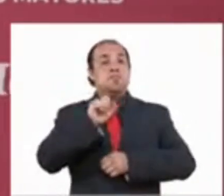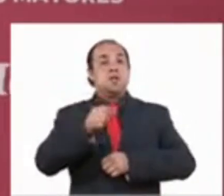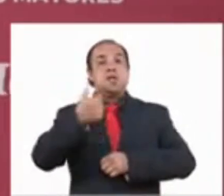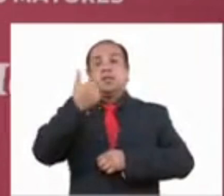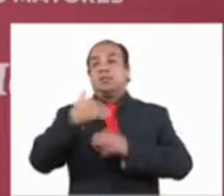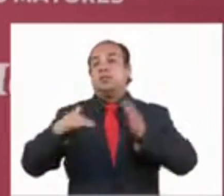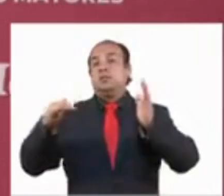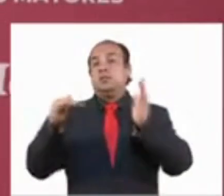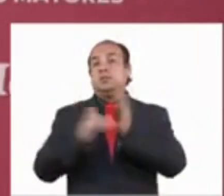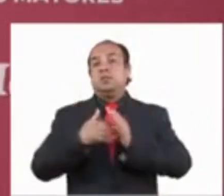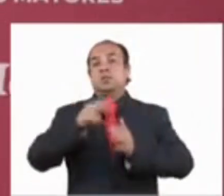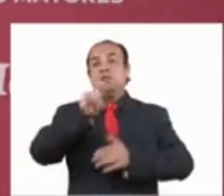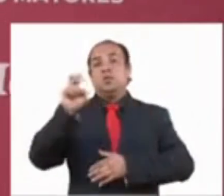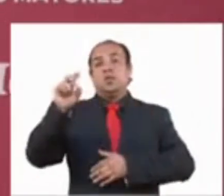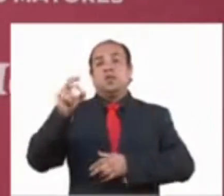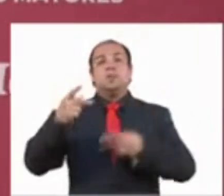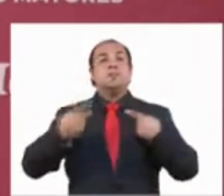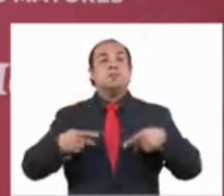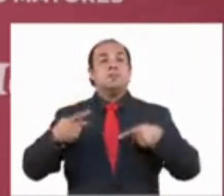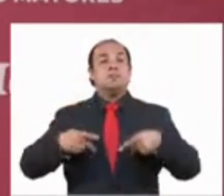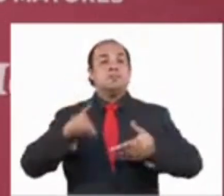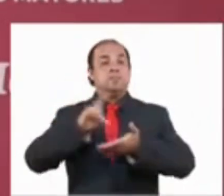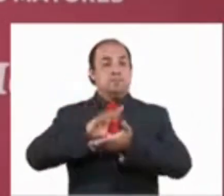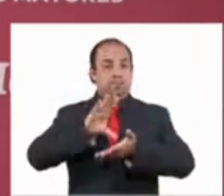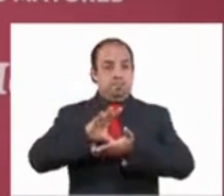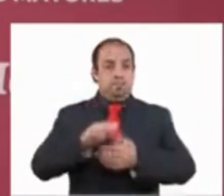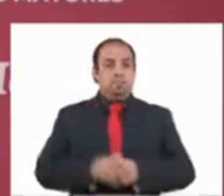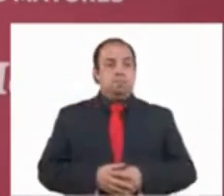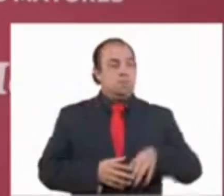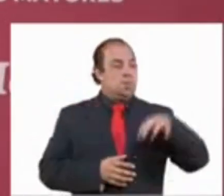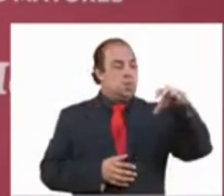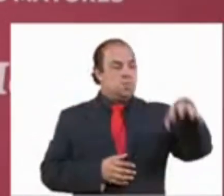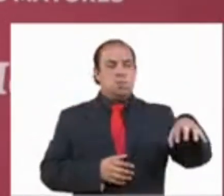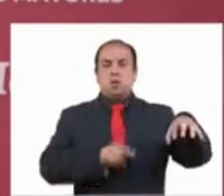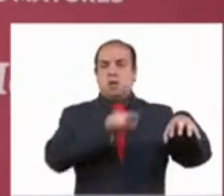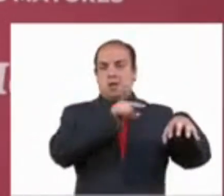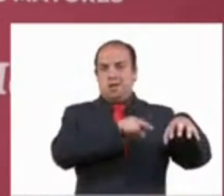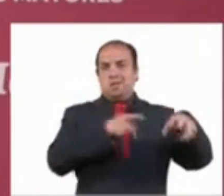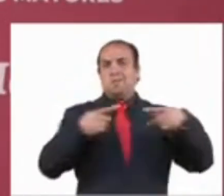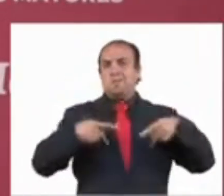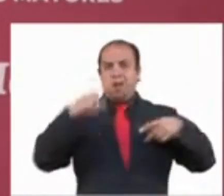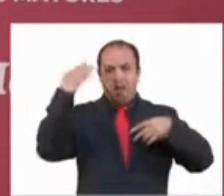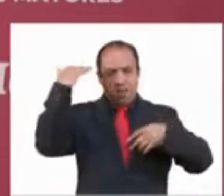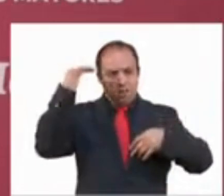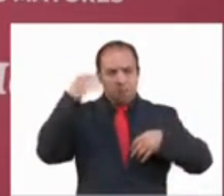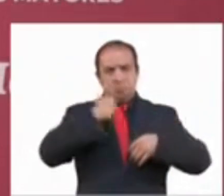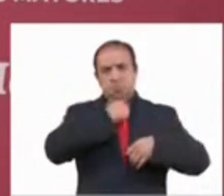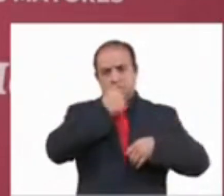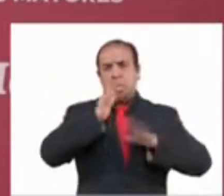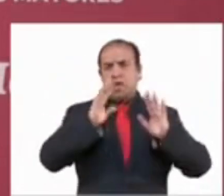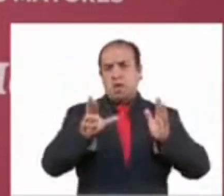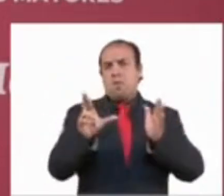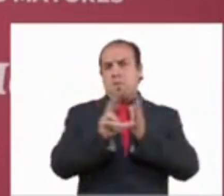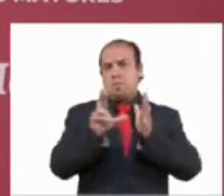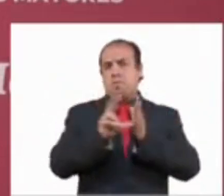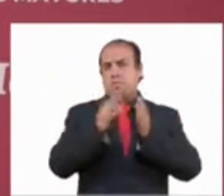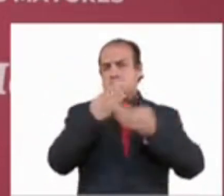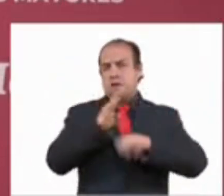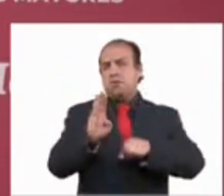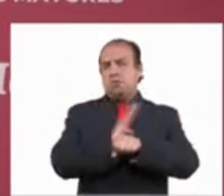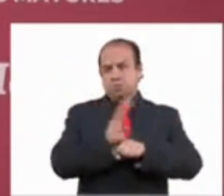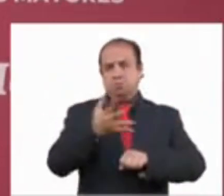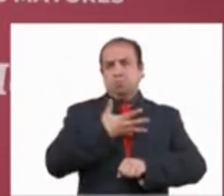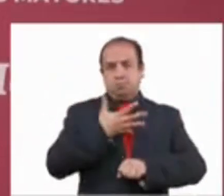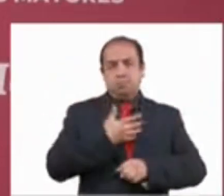con discapacidad. Hay una parte de adultos mayores que ya tienen su tarjeta del Banco del Bienestar,